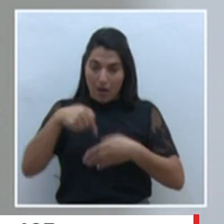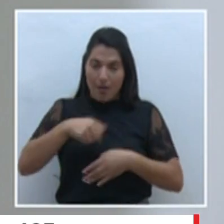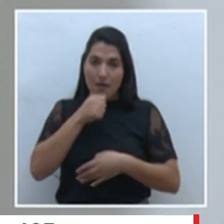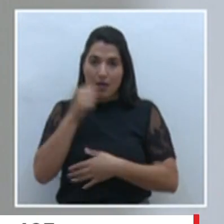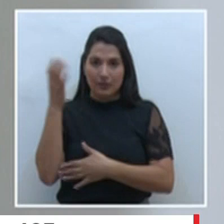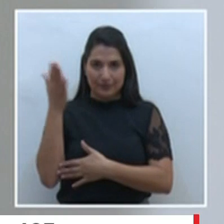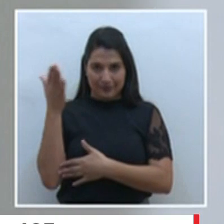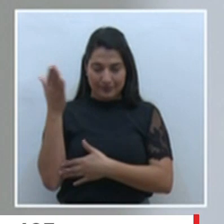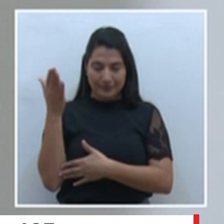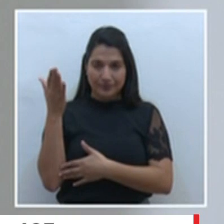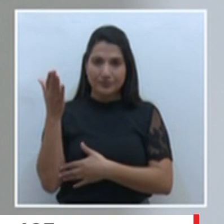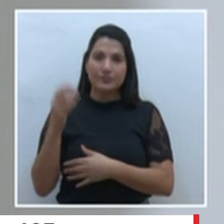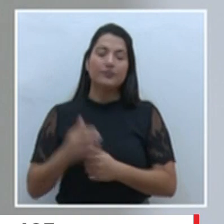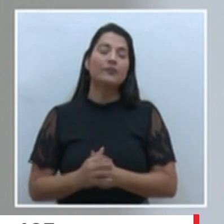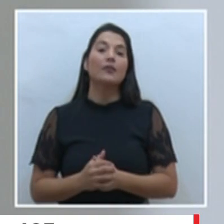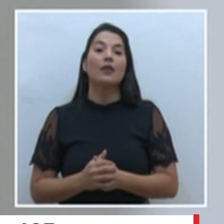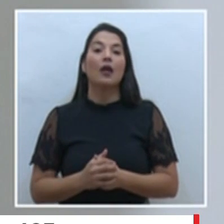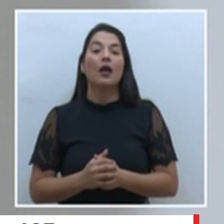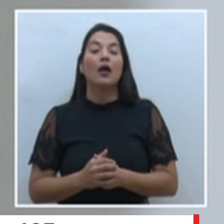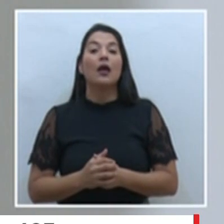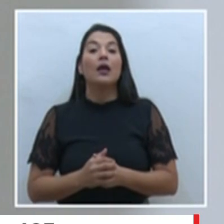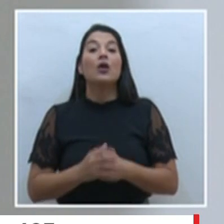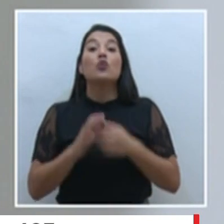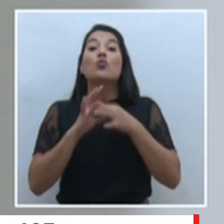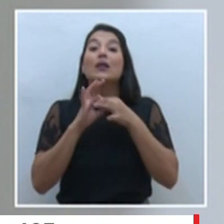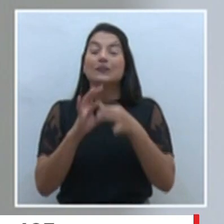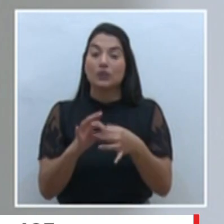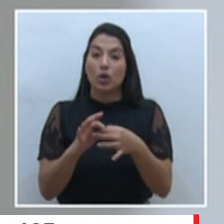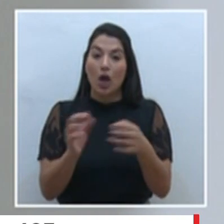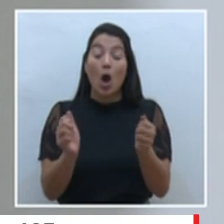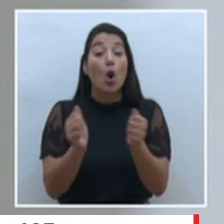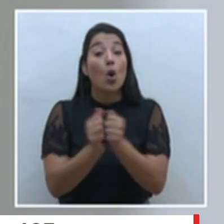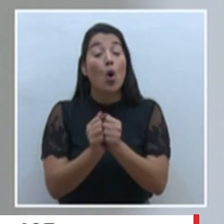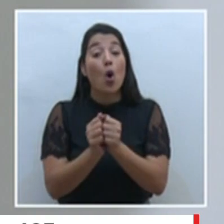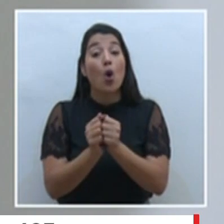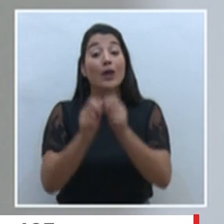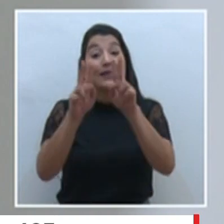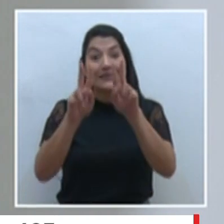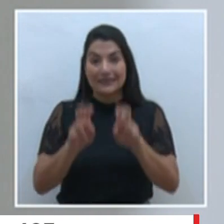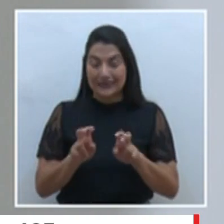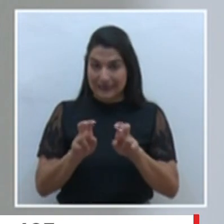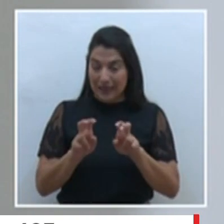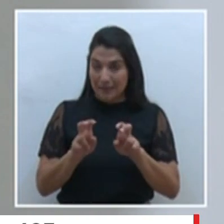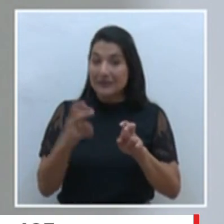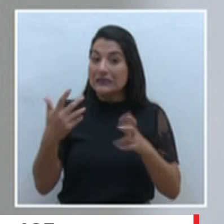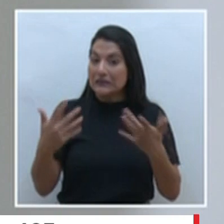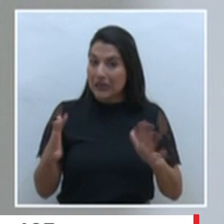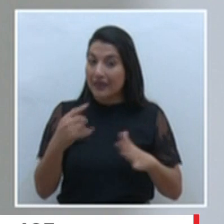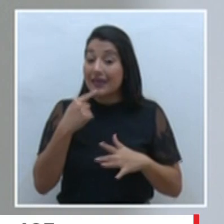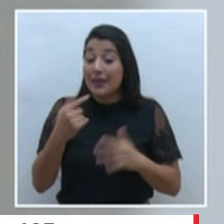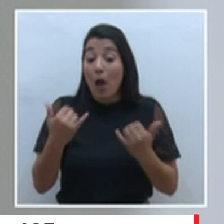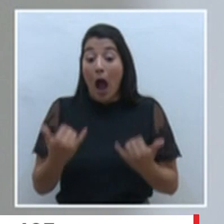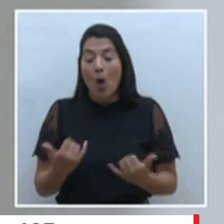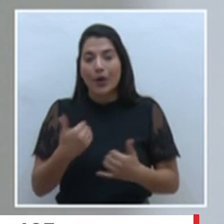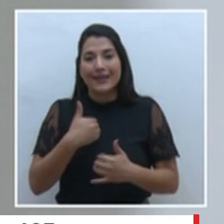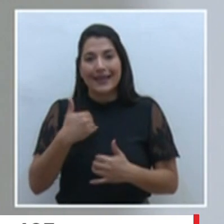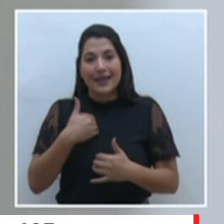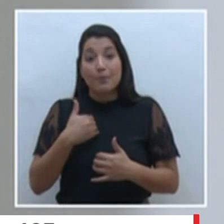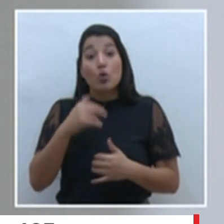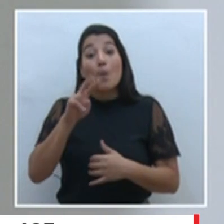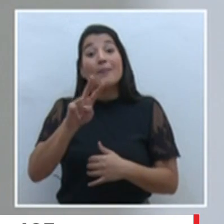estamos dando. Con respecto a las pruebas, bueno, ya indicamos, tenemos en este momento 25,000